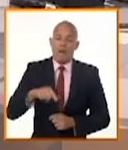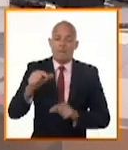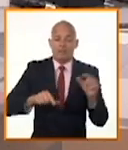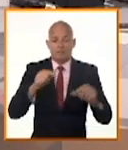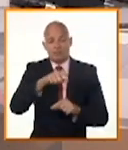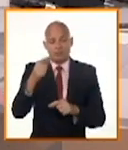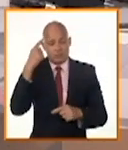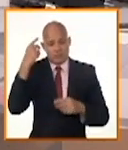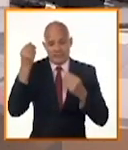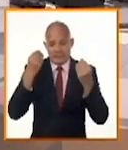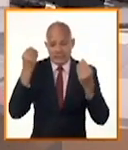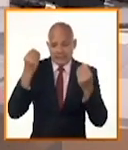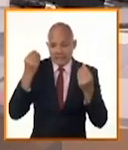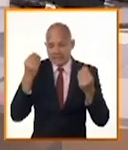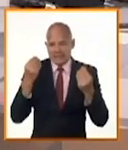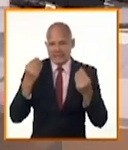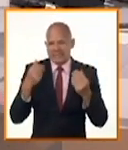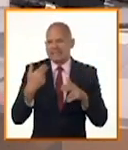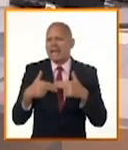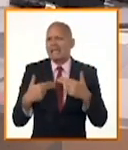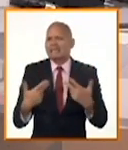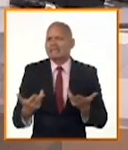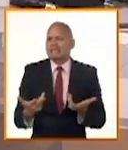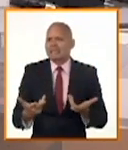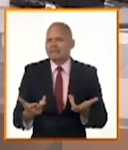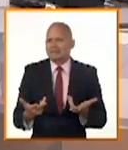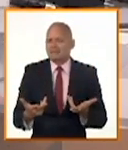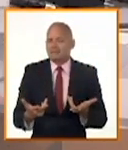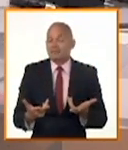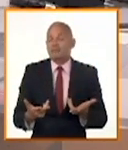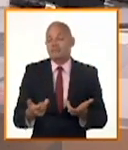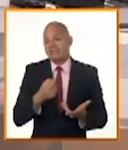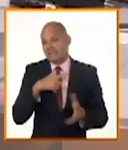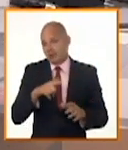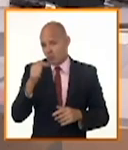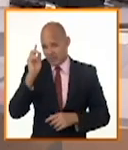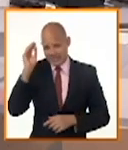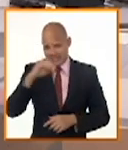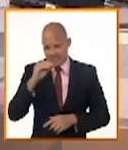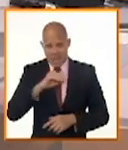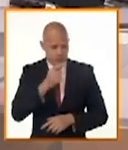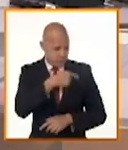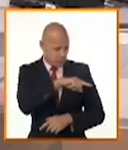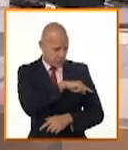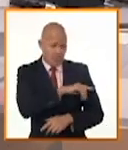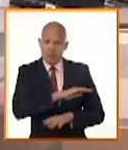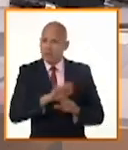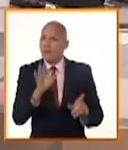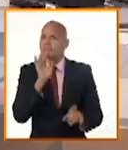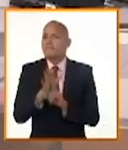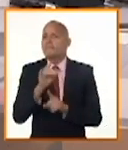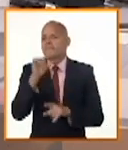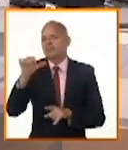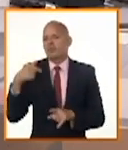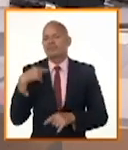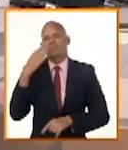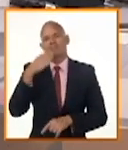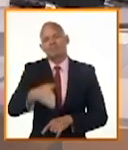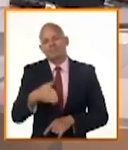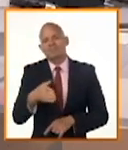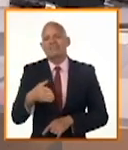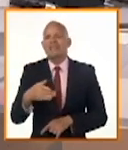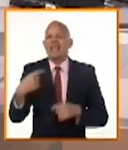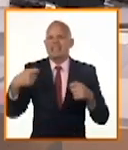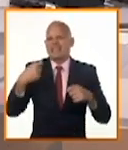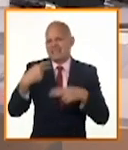se ha tomado en el ámbito de los cajeros que limita de alguna manera la participación de los actores